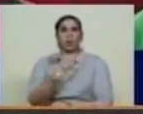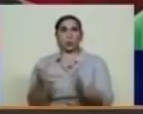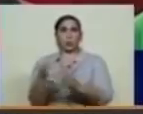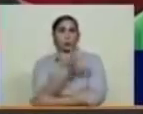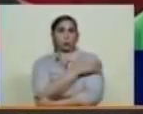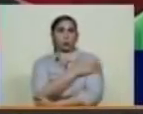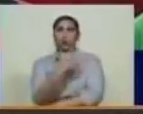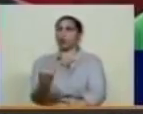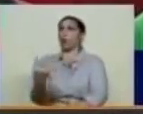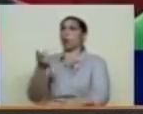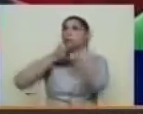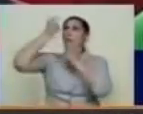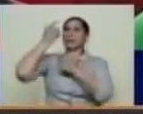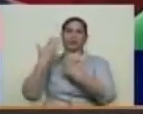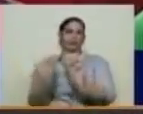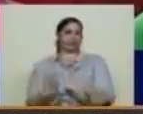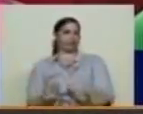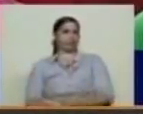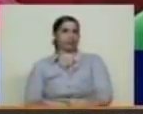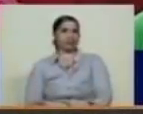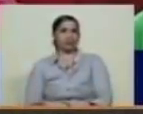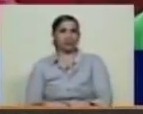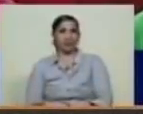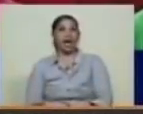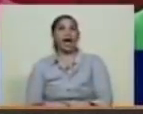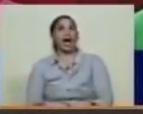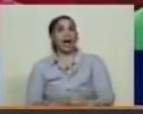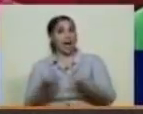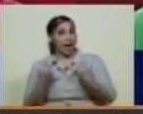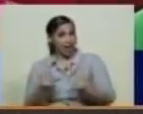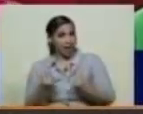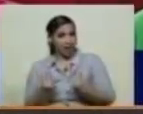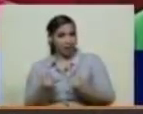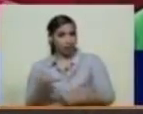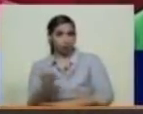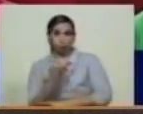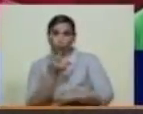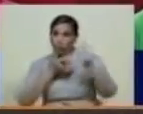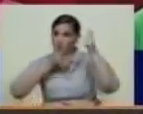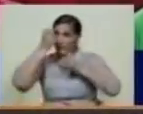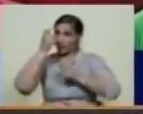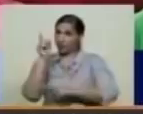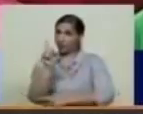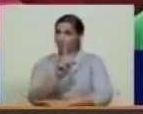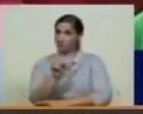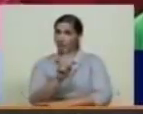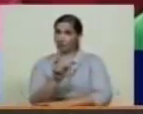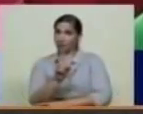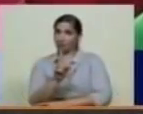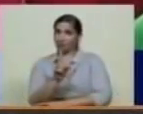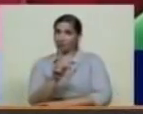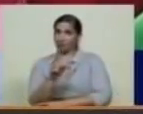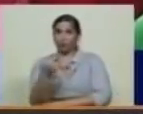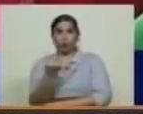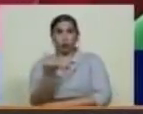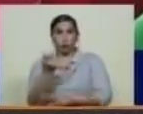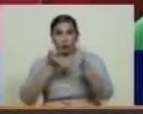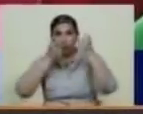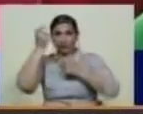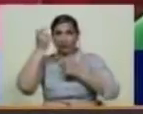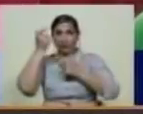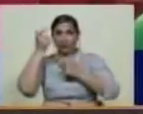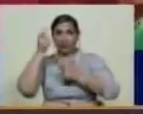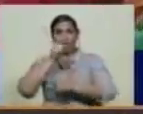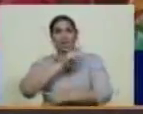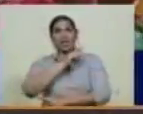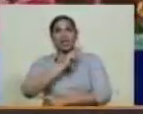los chavistas. Ah, se han dado cuenta que no es solo para los chavistas. No es solo para los chavistas. Son sanciones